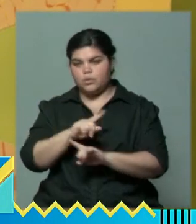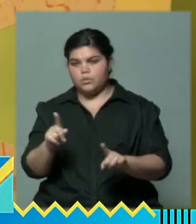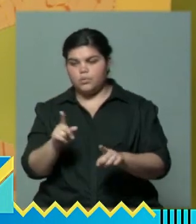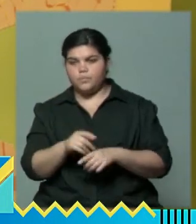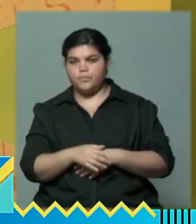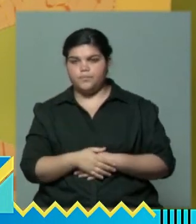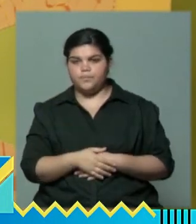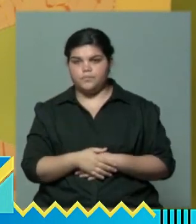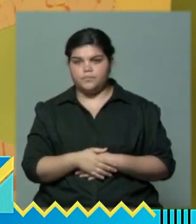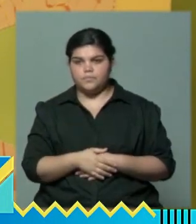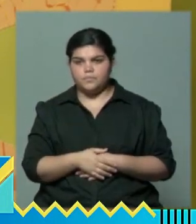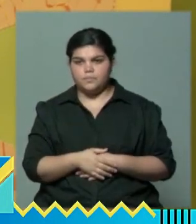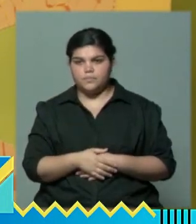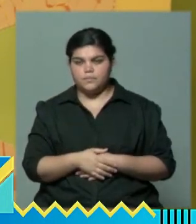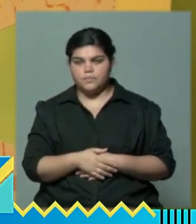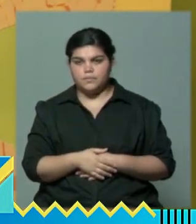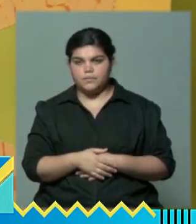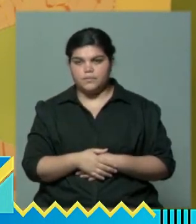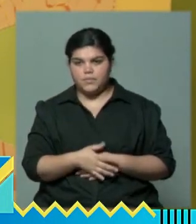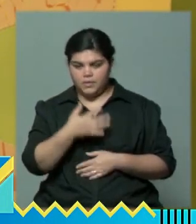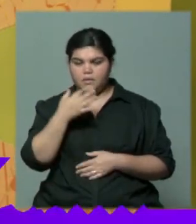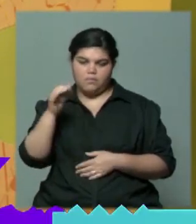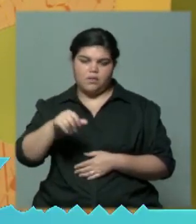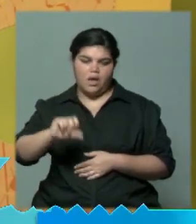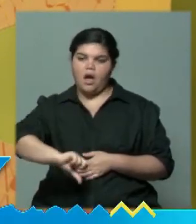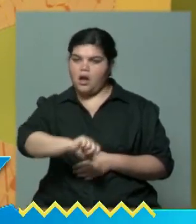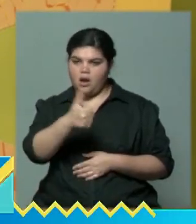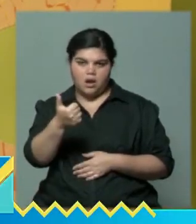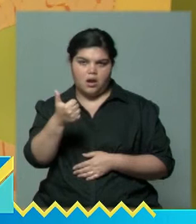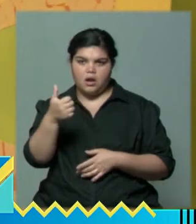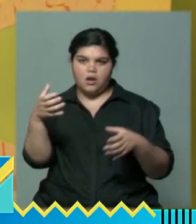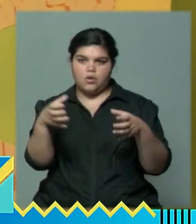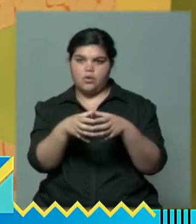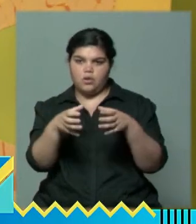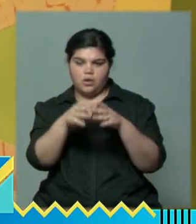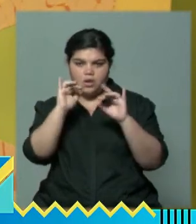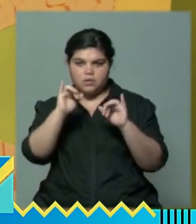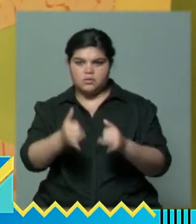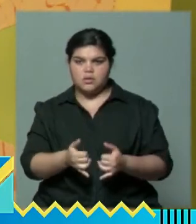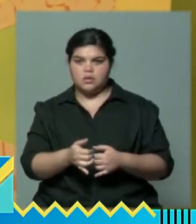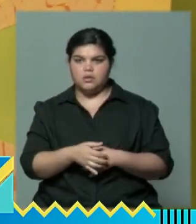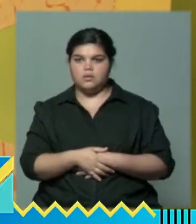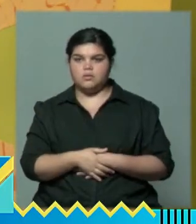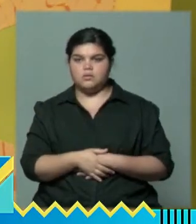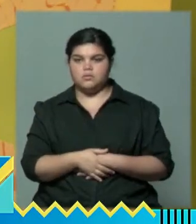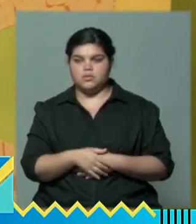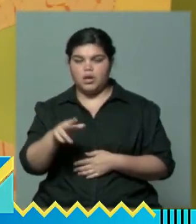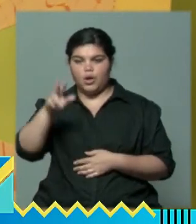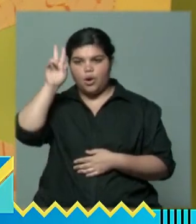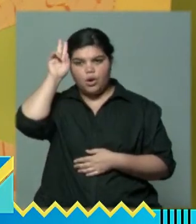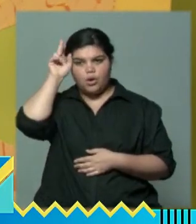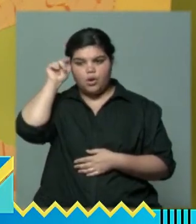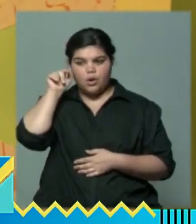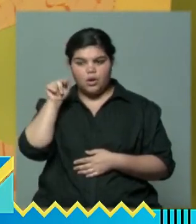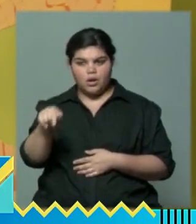Hay a pesar de todo el triunfo electoral y el envalentonamiento de Cornejo, está